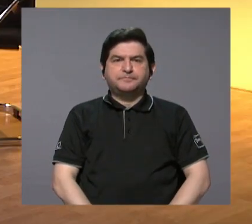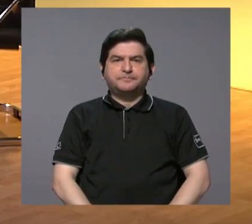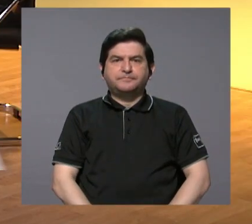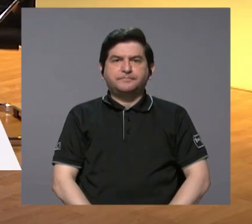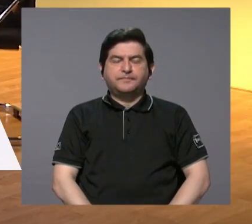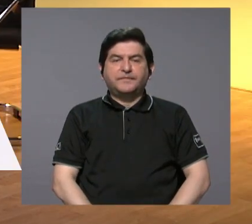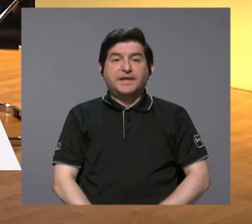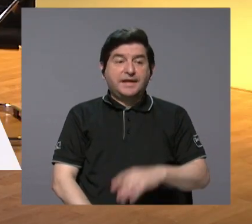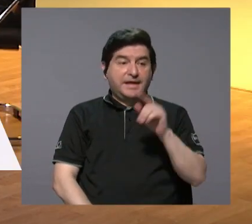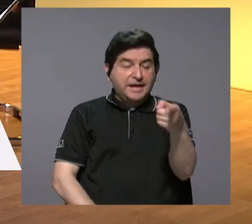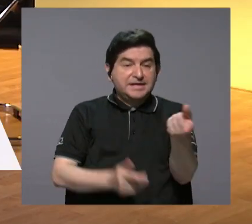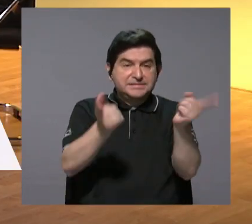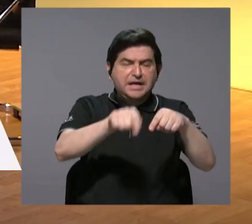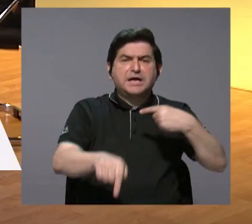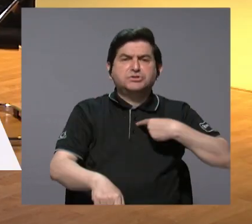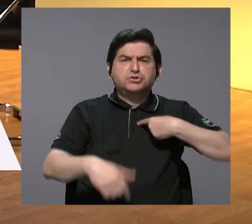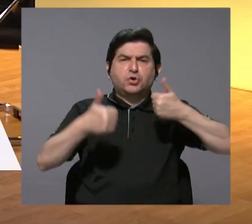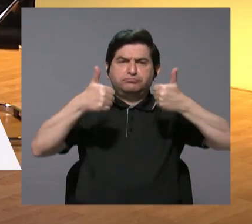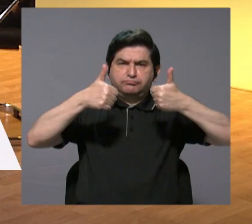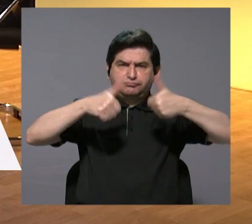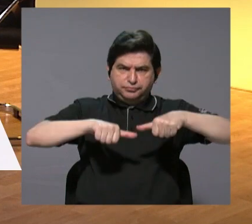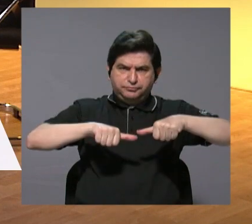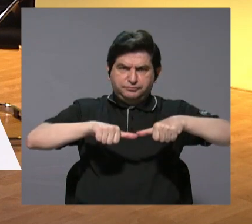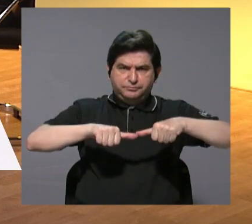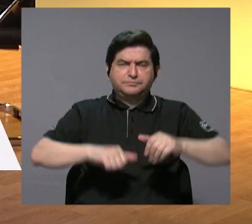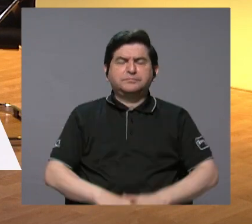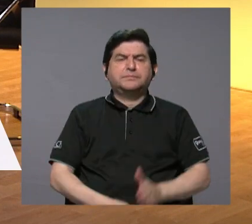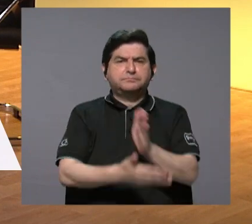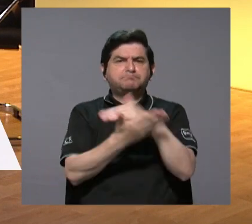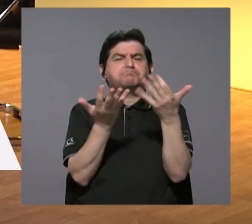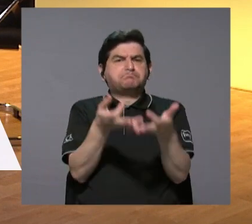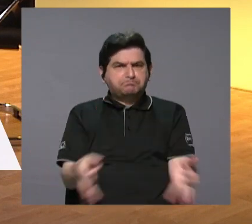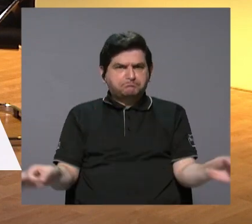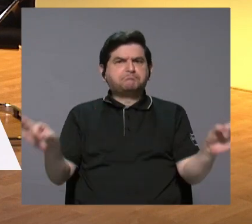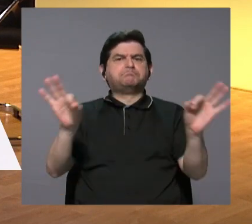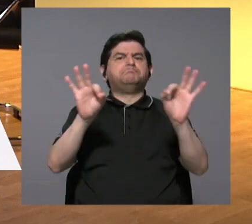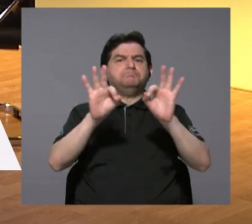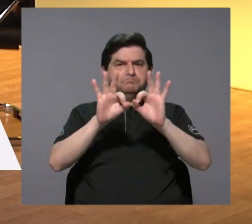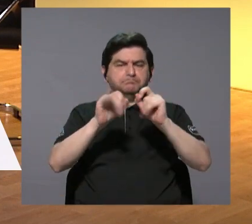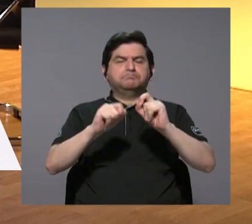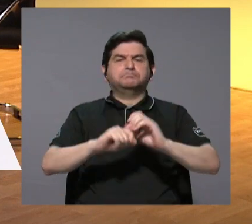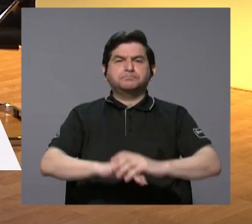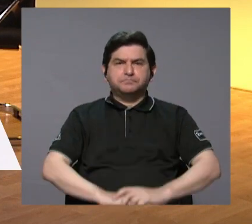con las cuales coincido en gran parte.